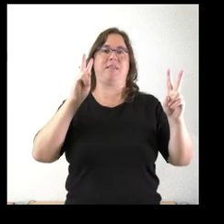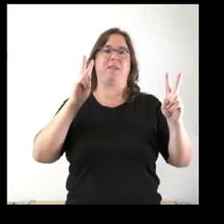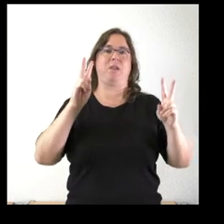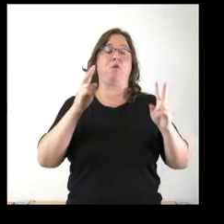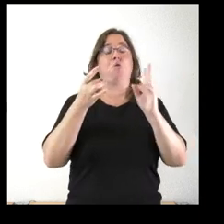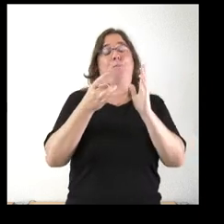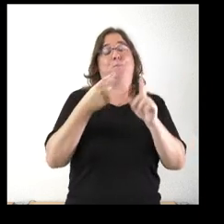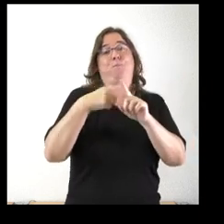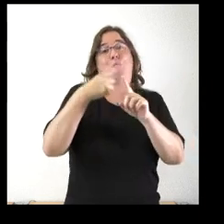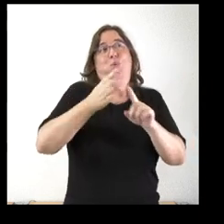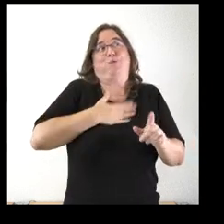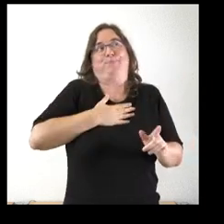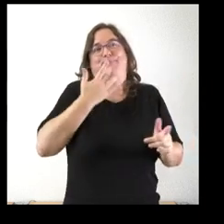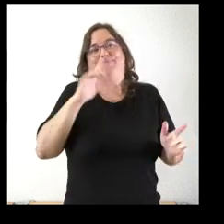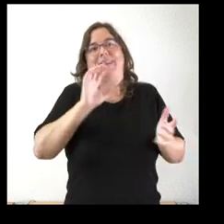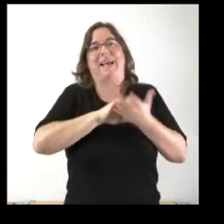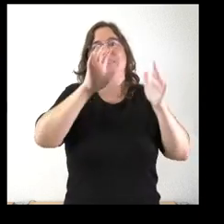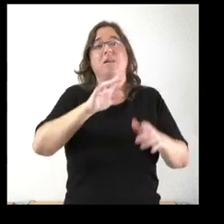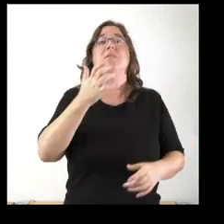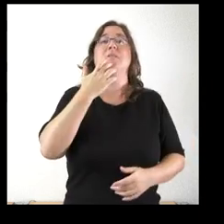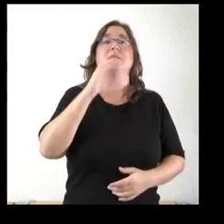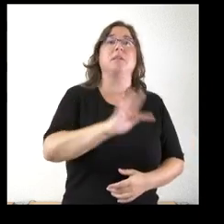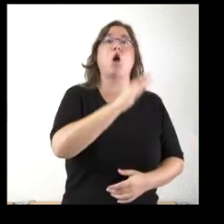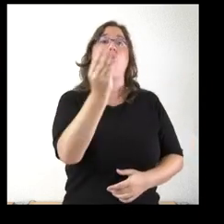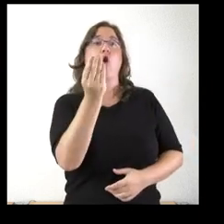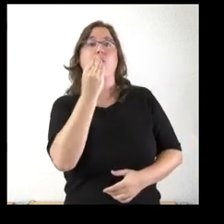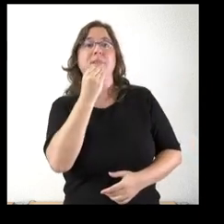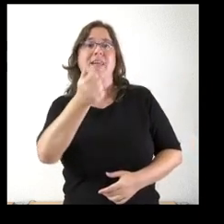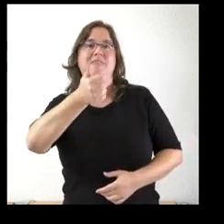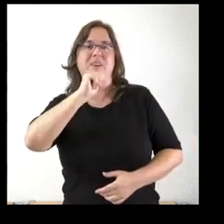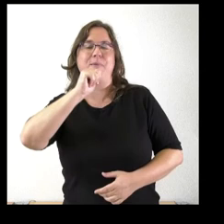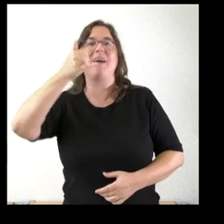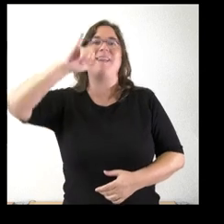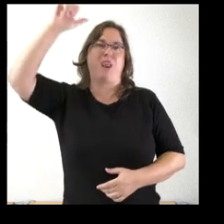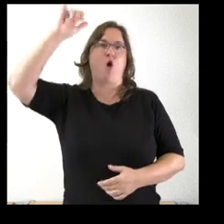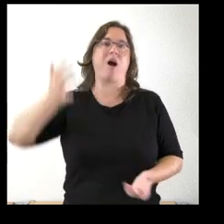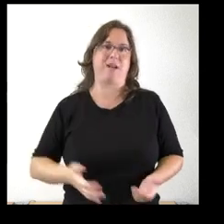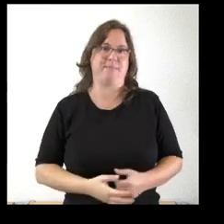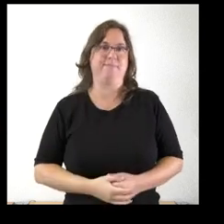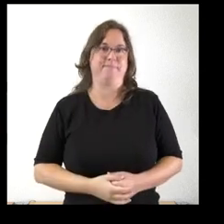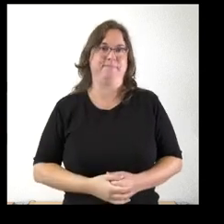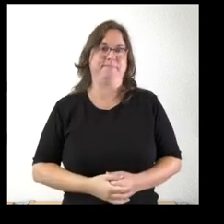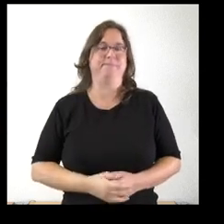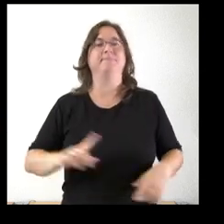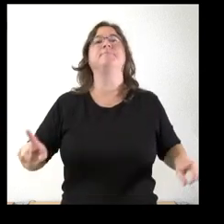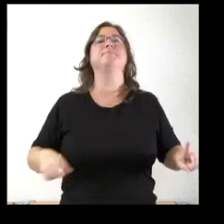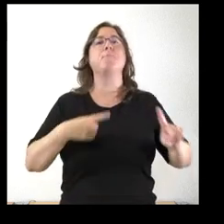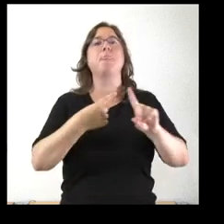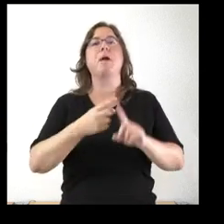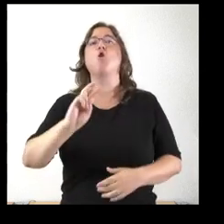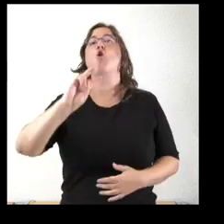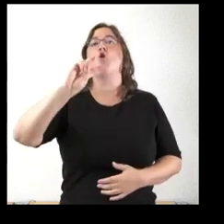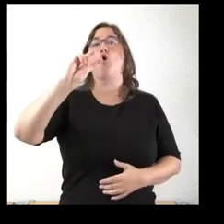productos supuestamente de Castilla y León, mientras que durante la comida se bebía vino Rioja. Y otra pregunta es que en el